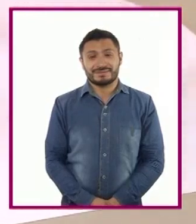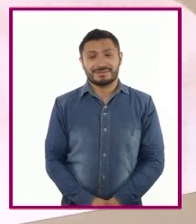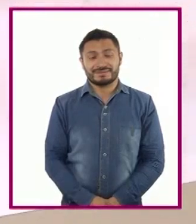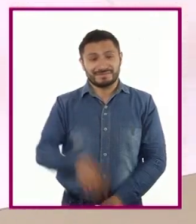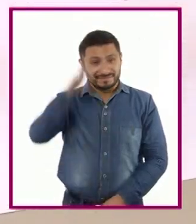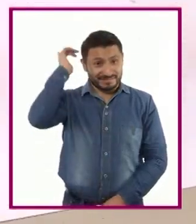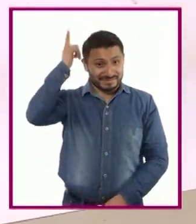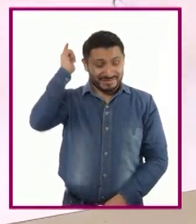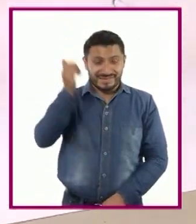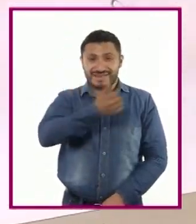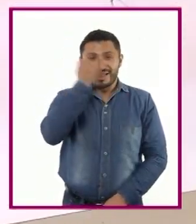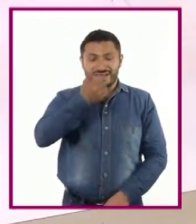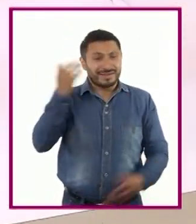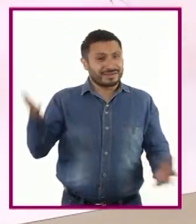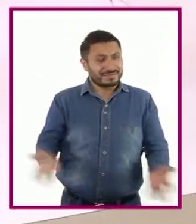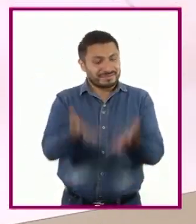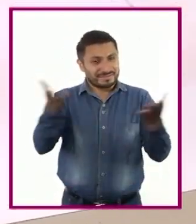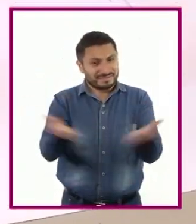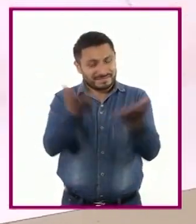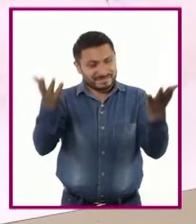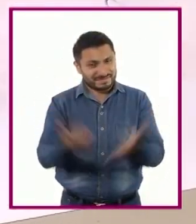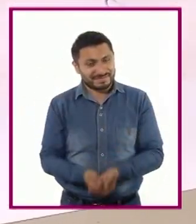Ojalá que nuestros alumnos se animen a